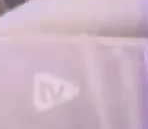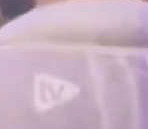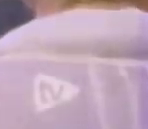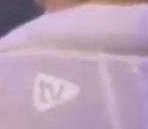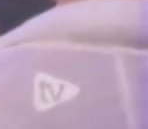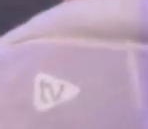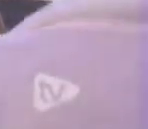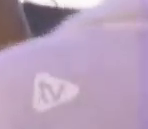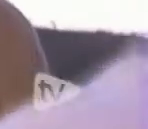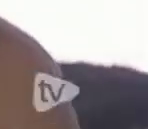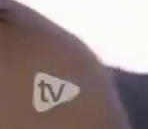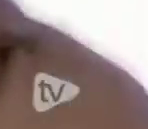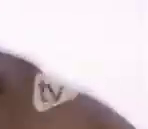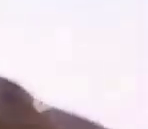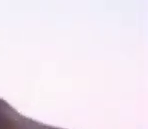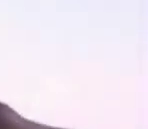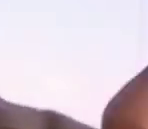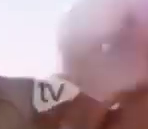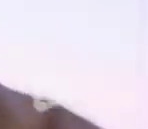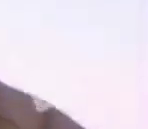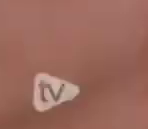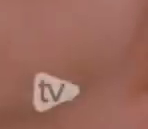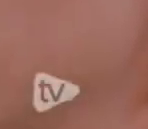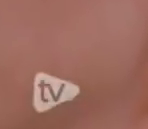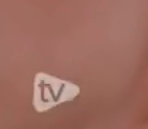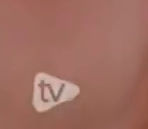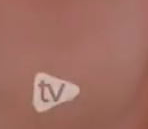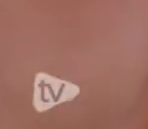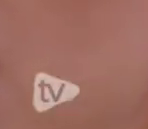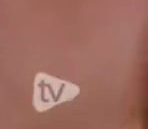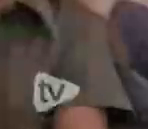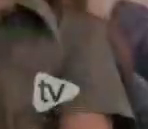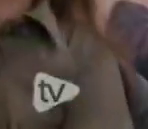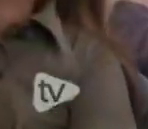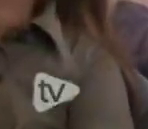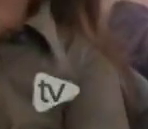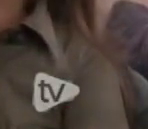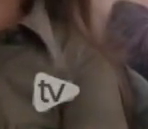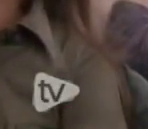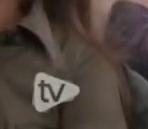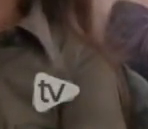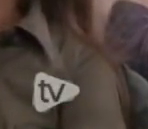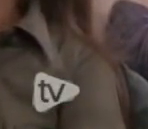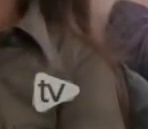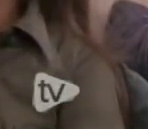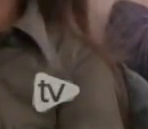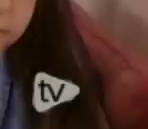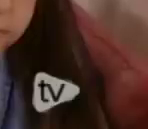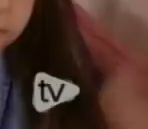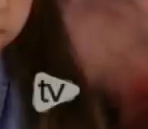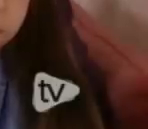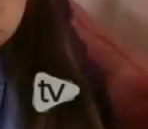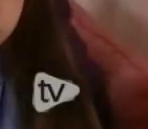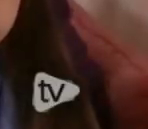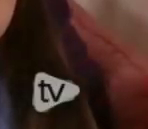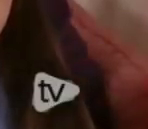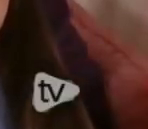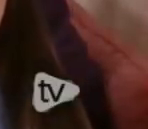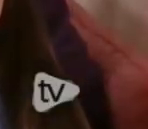nuestras hijas. ¿Tus hijas? ¡Empieza a olvidarte de eso! Tía Eva, ¿cuándo regresará